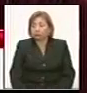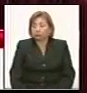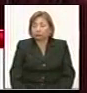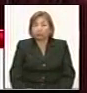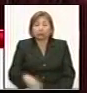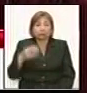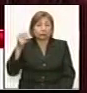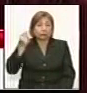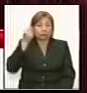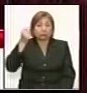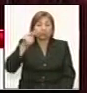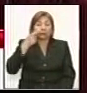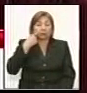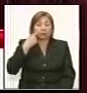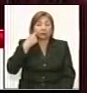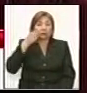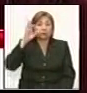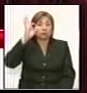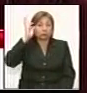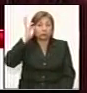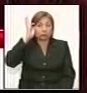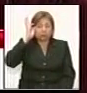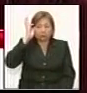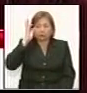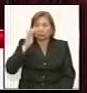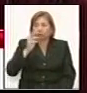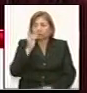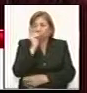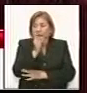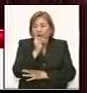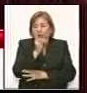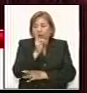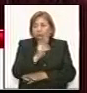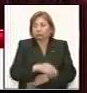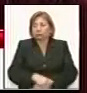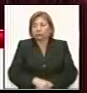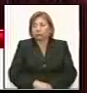fue el señor Fujimori, que era un profesor y rector de una